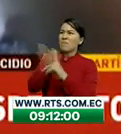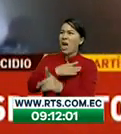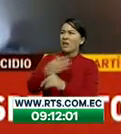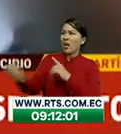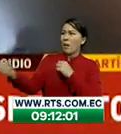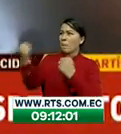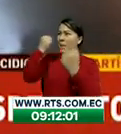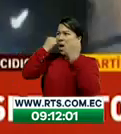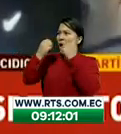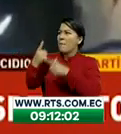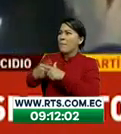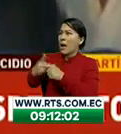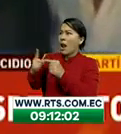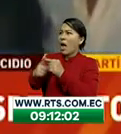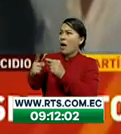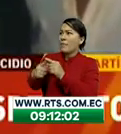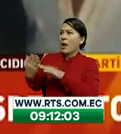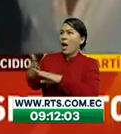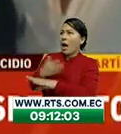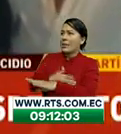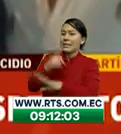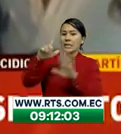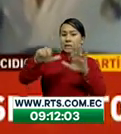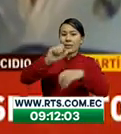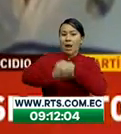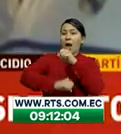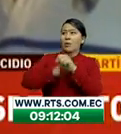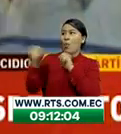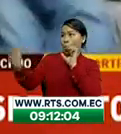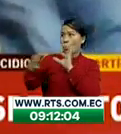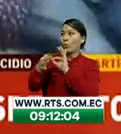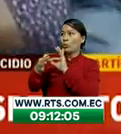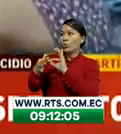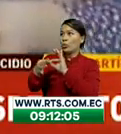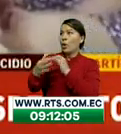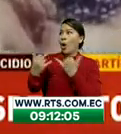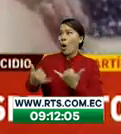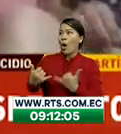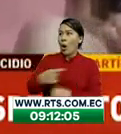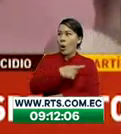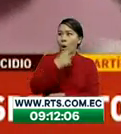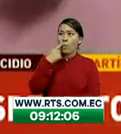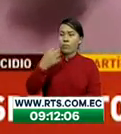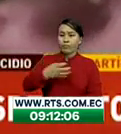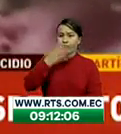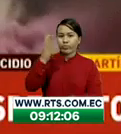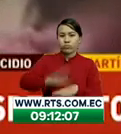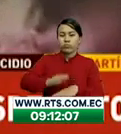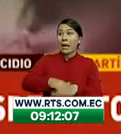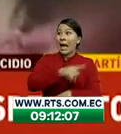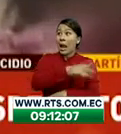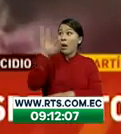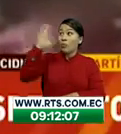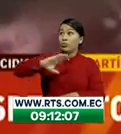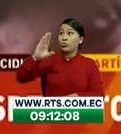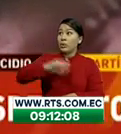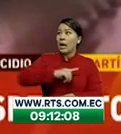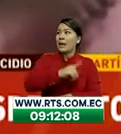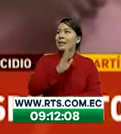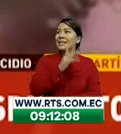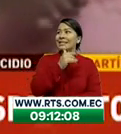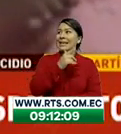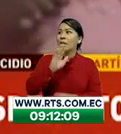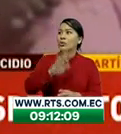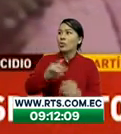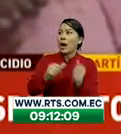física y psicológica tras una relación de 7 años. Hoy el hombre es el principal sospechoso del crimen, pues su hermano